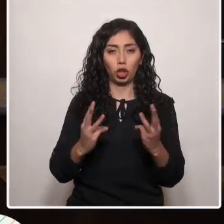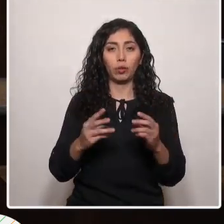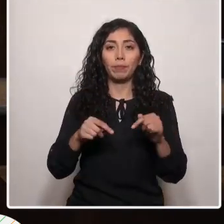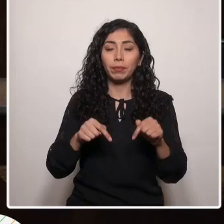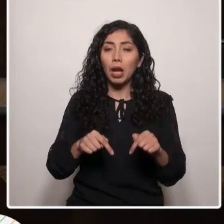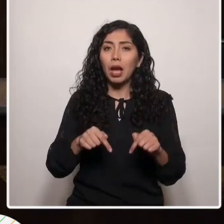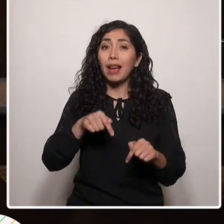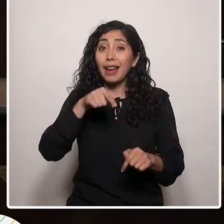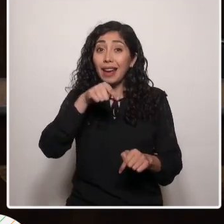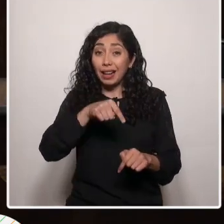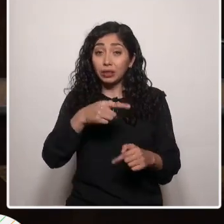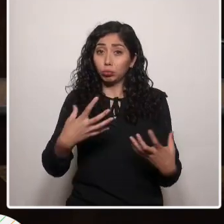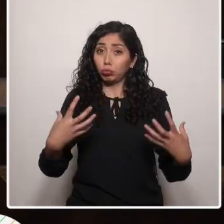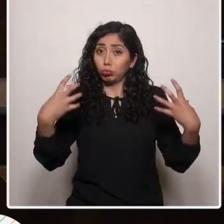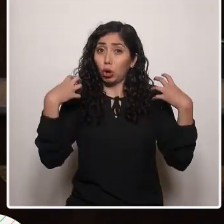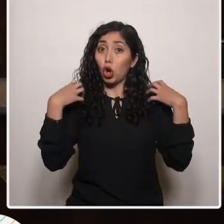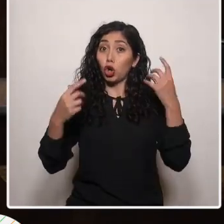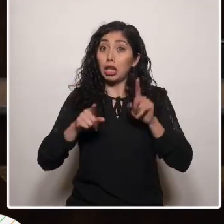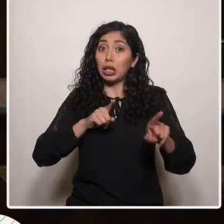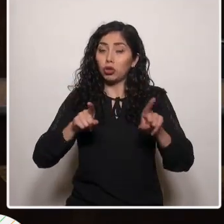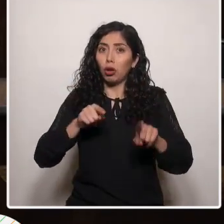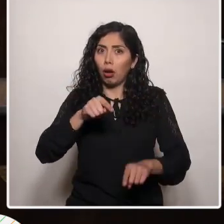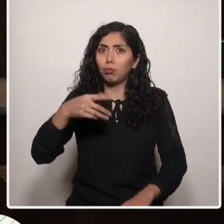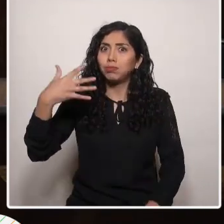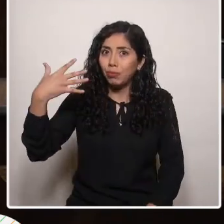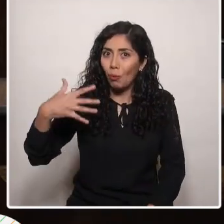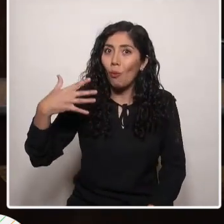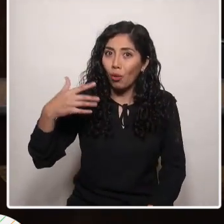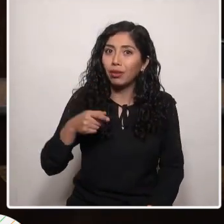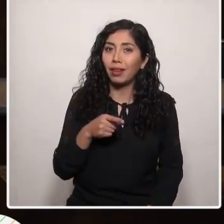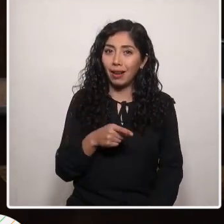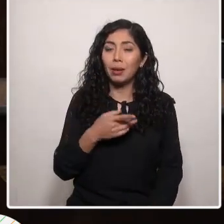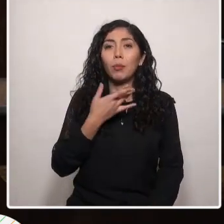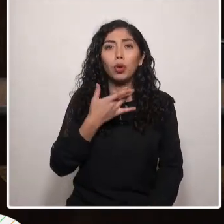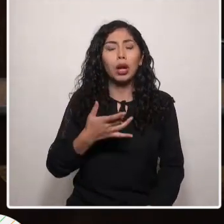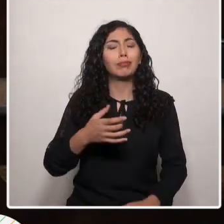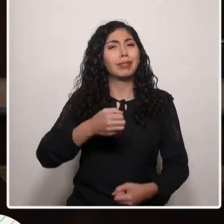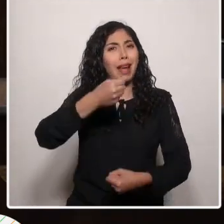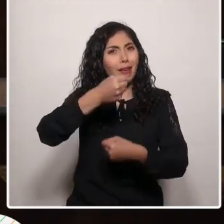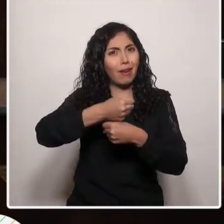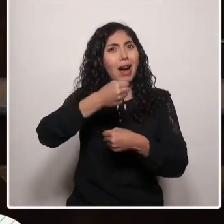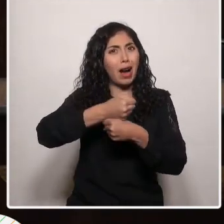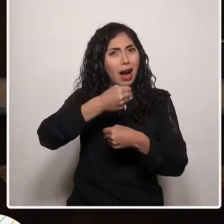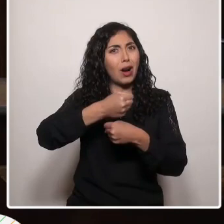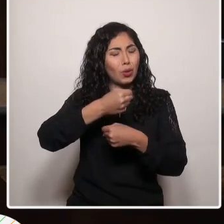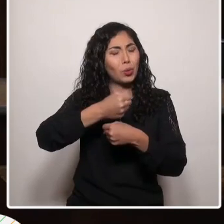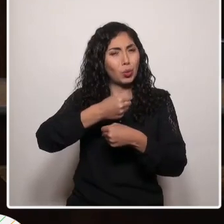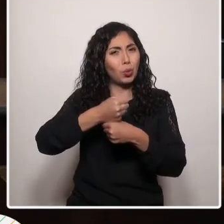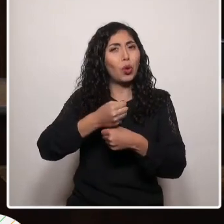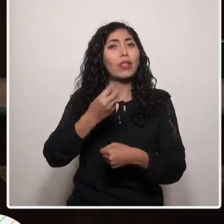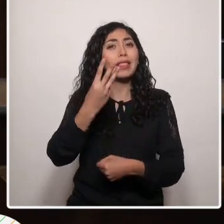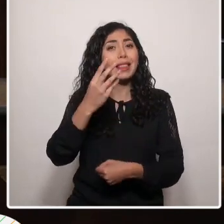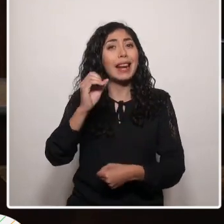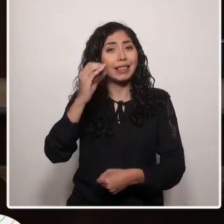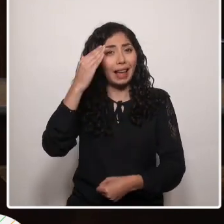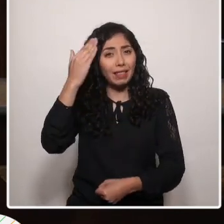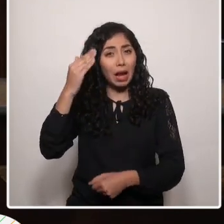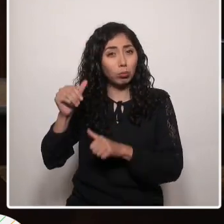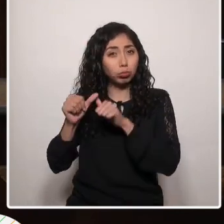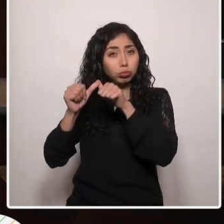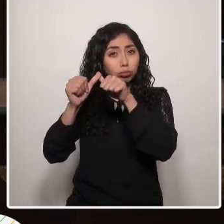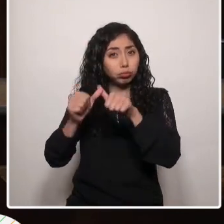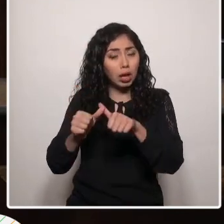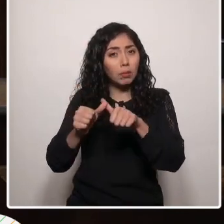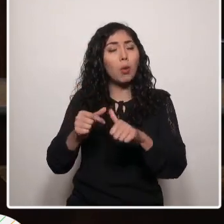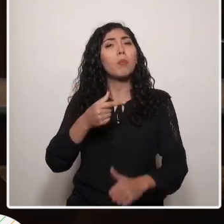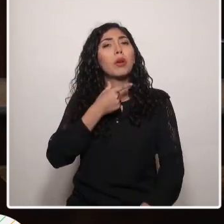posición que yo considero que no es poco relevante, porque va a ser mucho trabajo dentro de 30 días y me encantaría también conocer las visiones